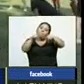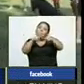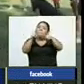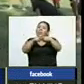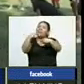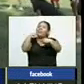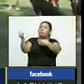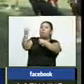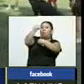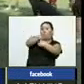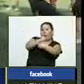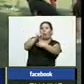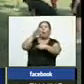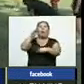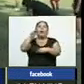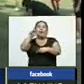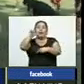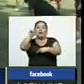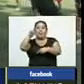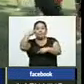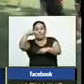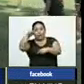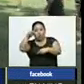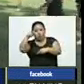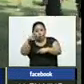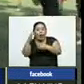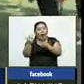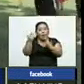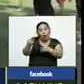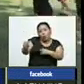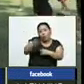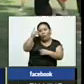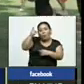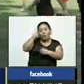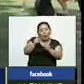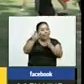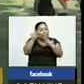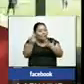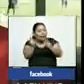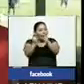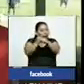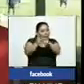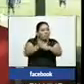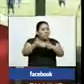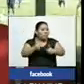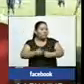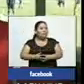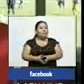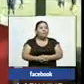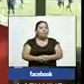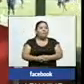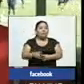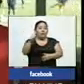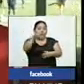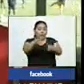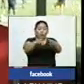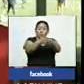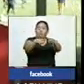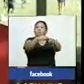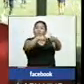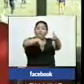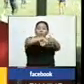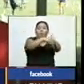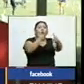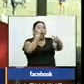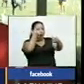municipal limeño. Ahora, con Ramón Sánchez al frente, esperan que la situación cambie para bien. Este grupo de jóvenes que también